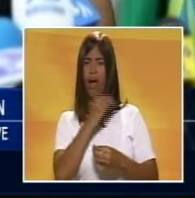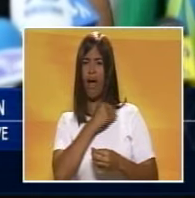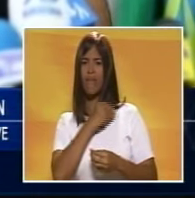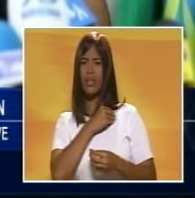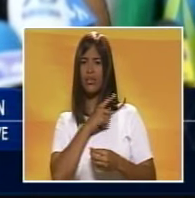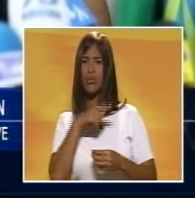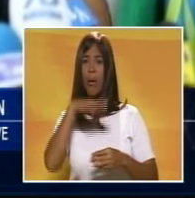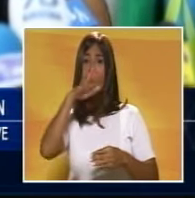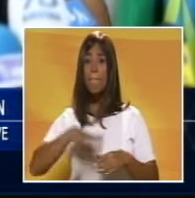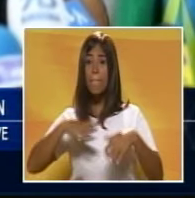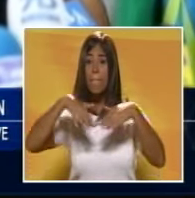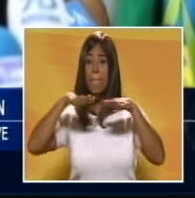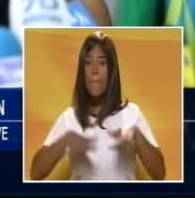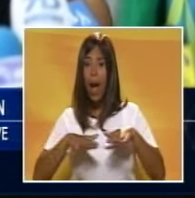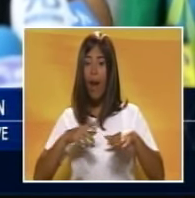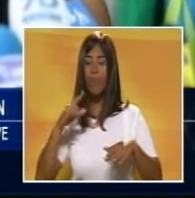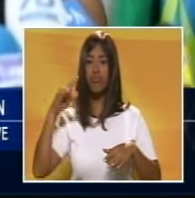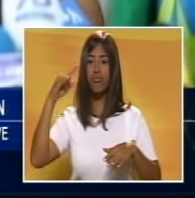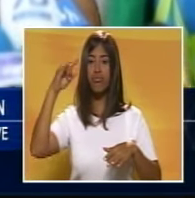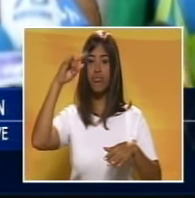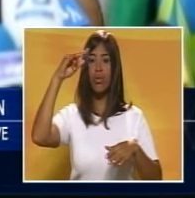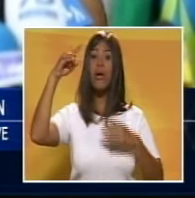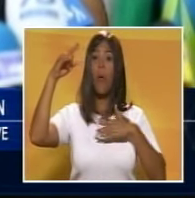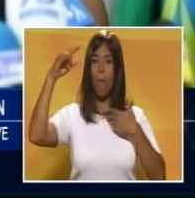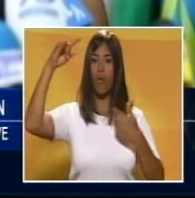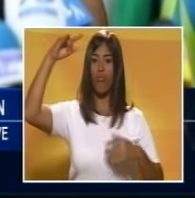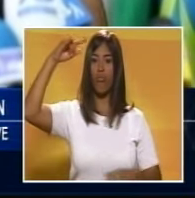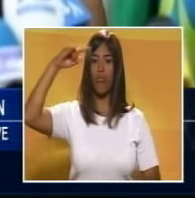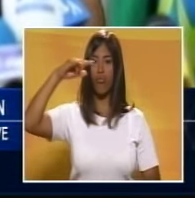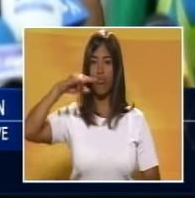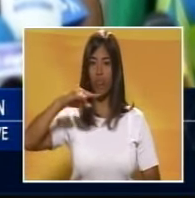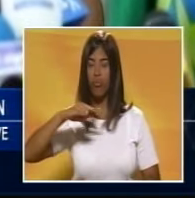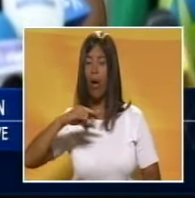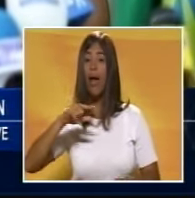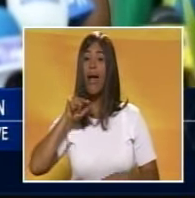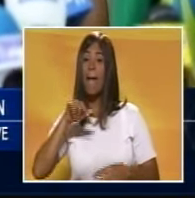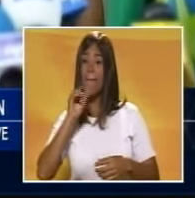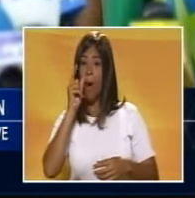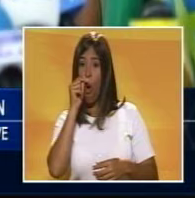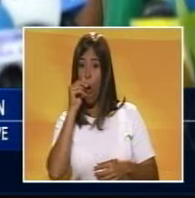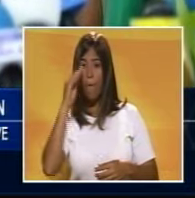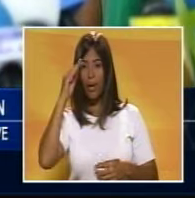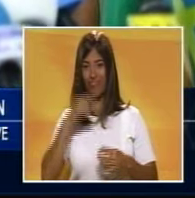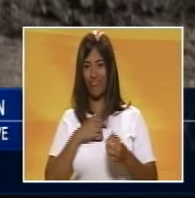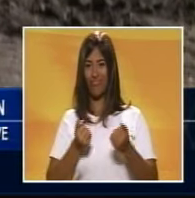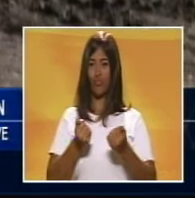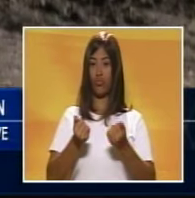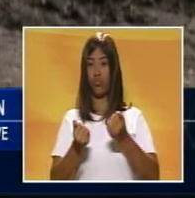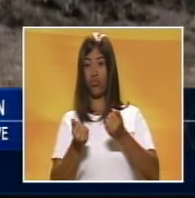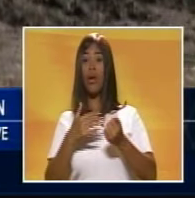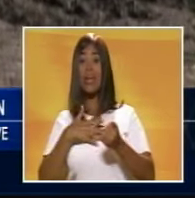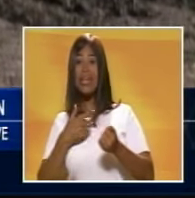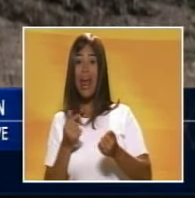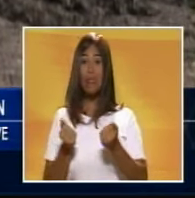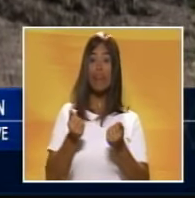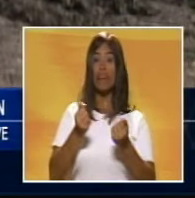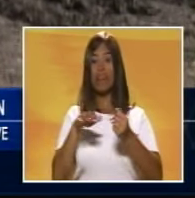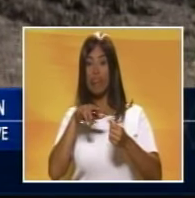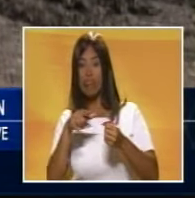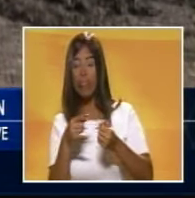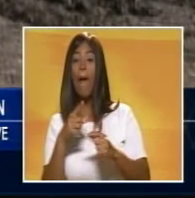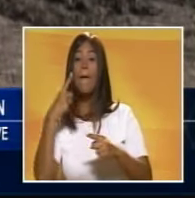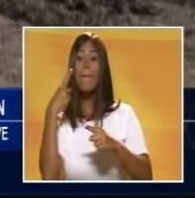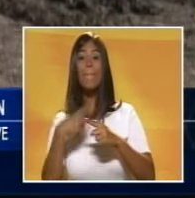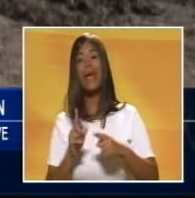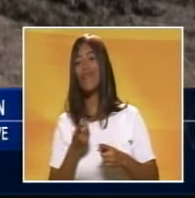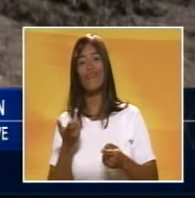de parada de la aeronave, lo que provocó su descenso. Se conoció que el piloto hizo varios intentos por recuperar el control del avión, pero no logró